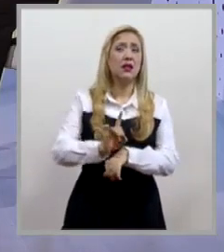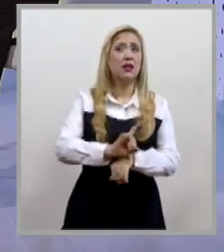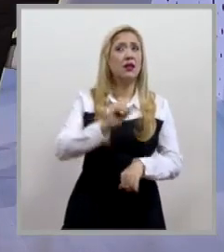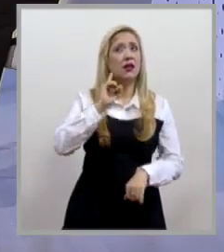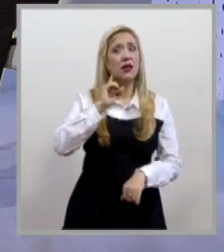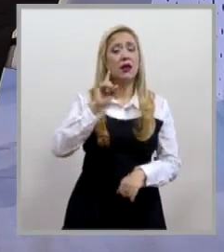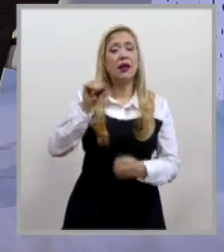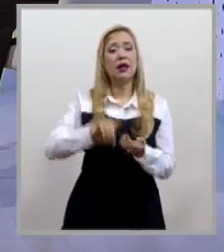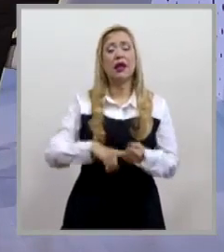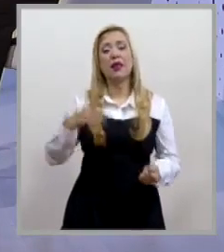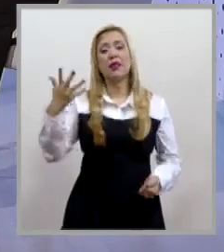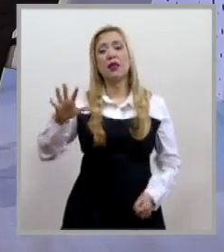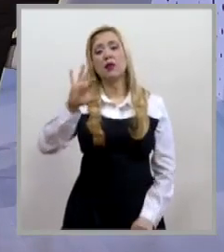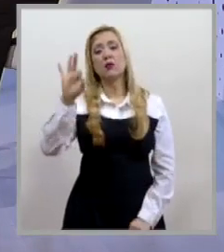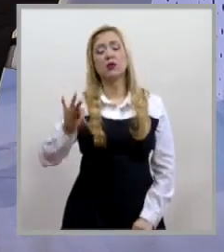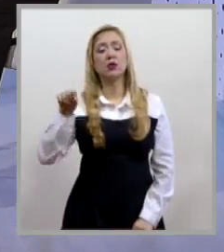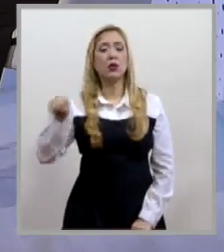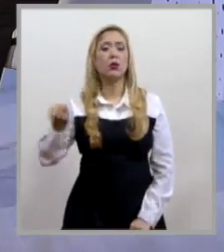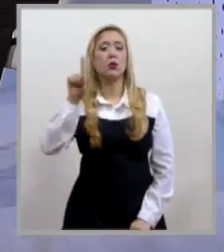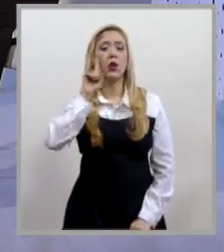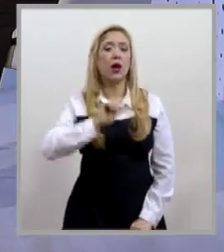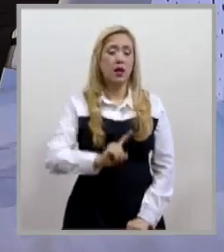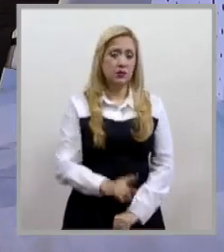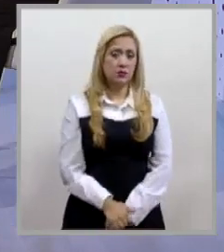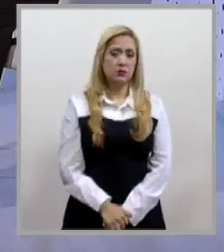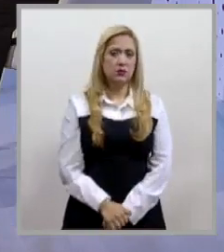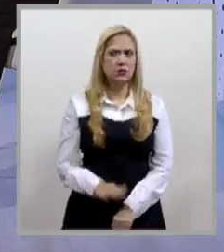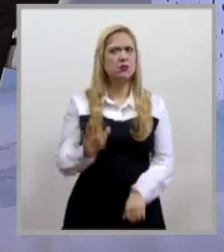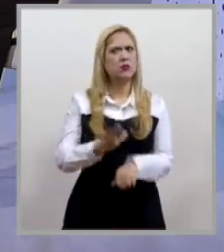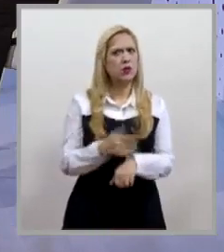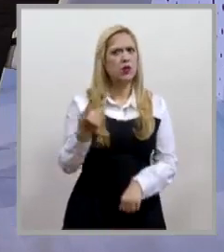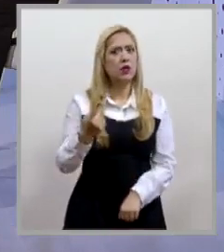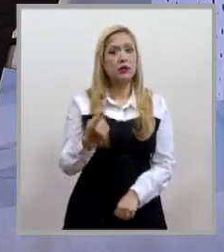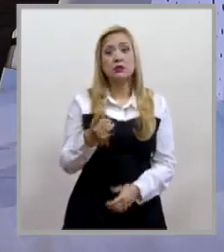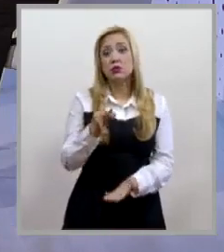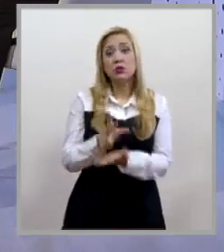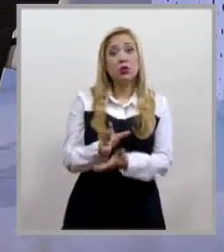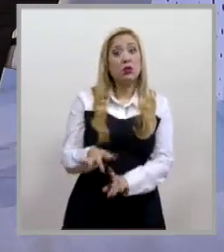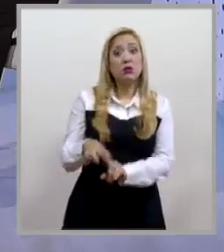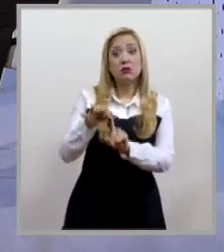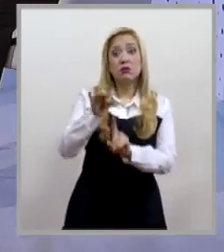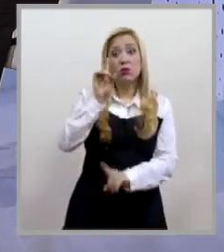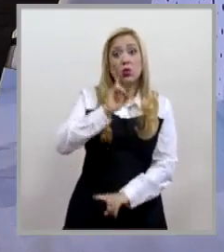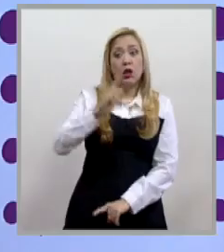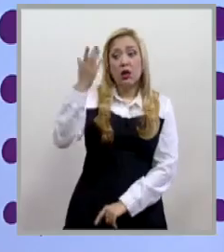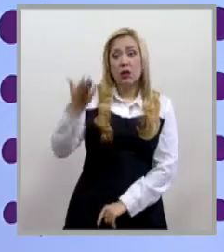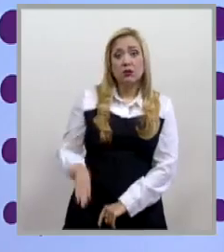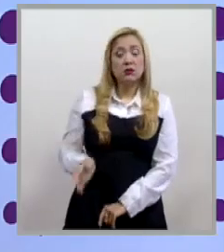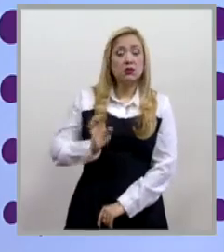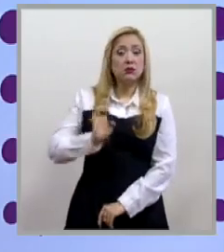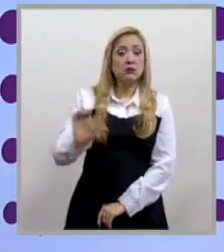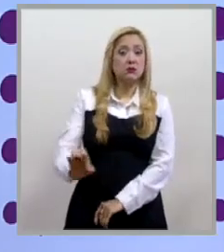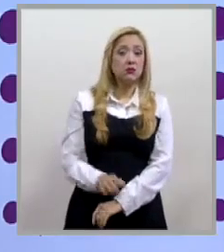que el 10% son de mujeres. ¿Y por qué? Únicamente por el hecho de ser mujeres.